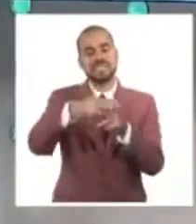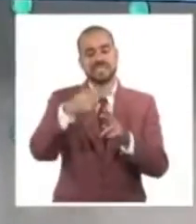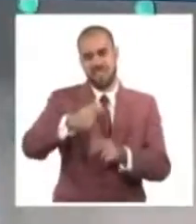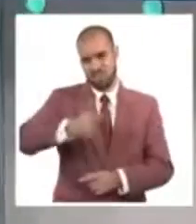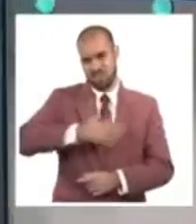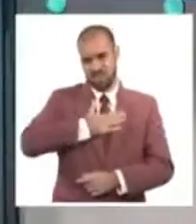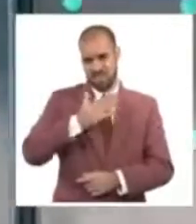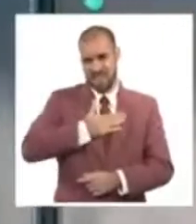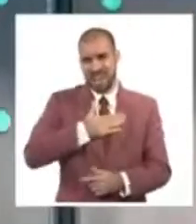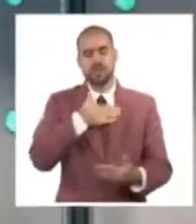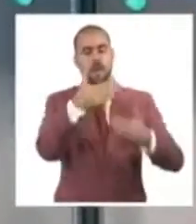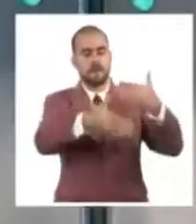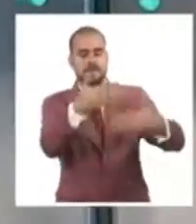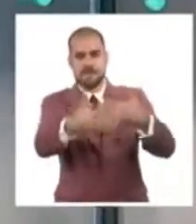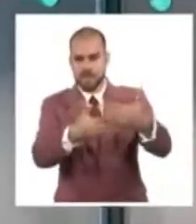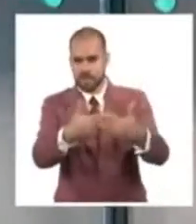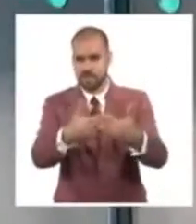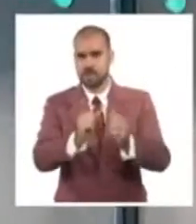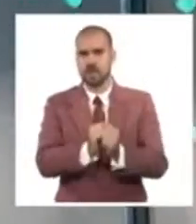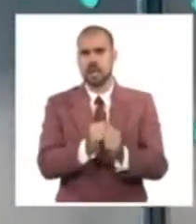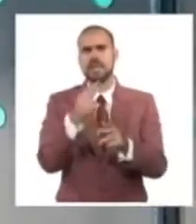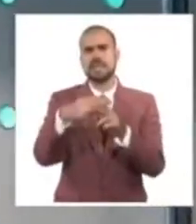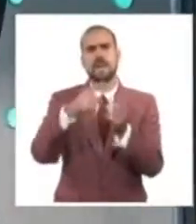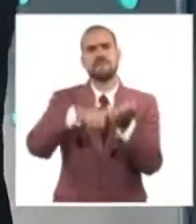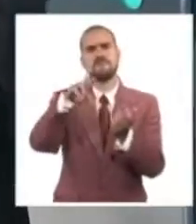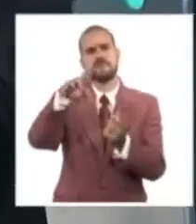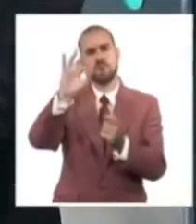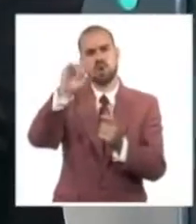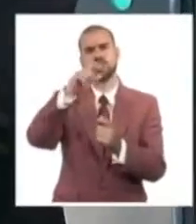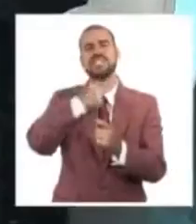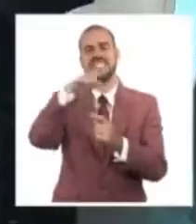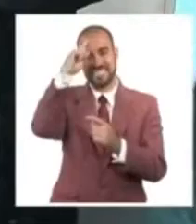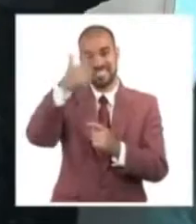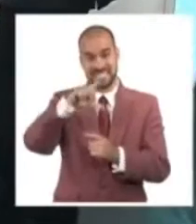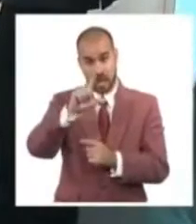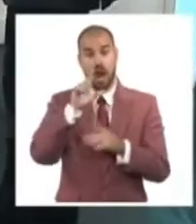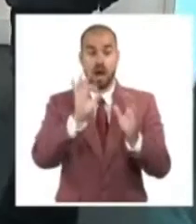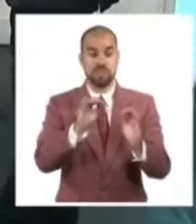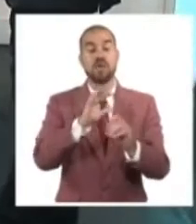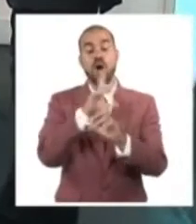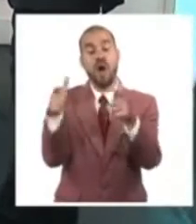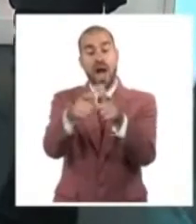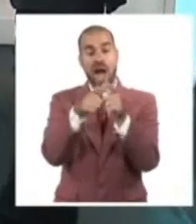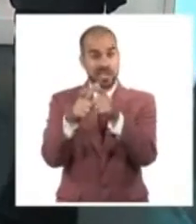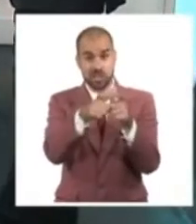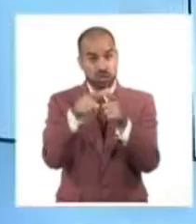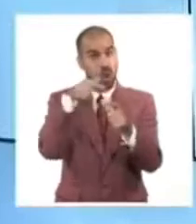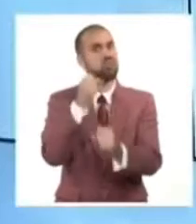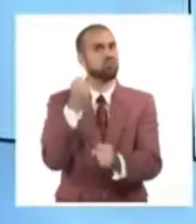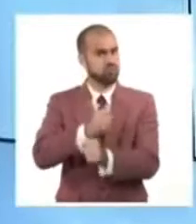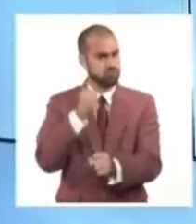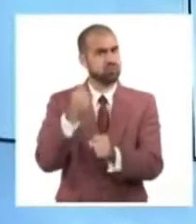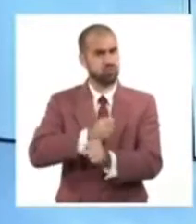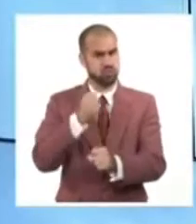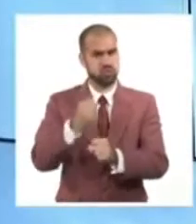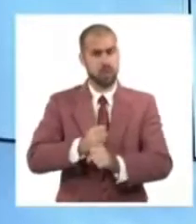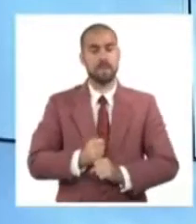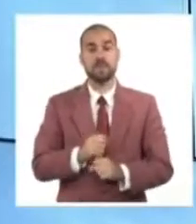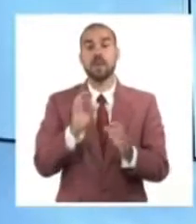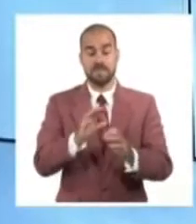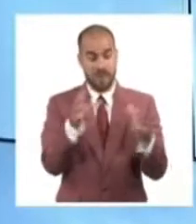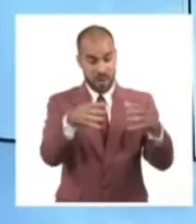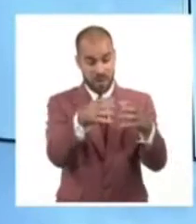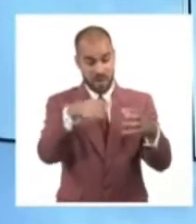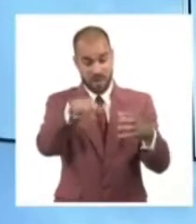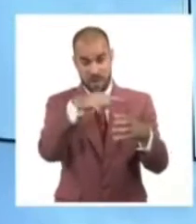Y sobre este tema también la Unión de Juristas ha trabajado con muchísima fuerza. Así es. Bueno, la sociedad nuestra de derecho procesal,